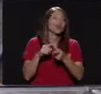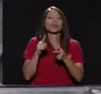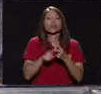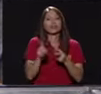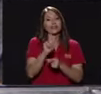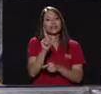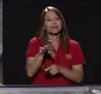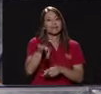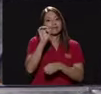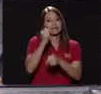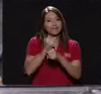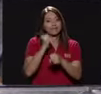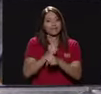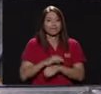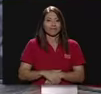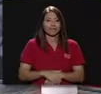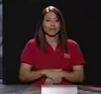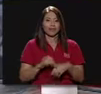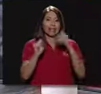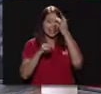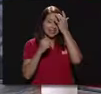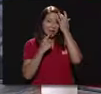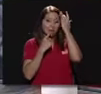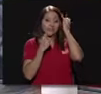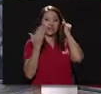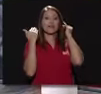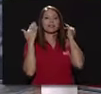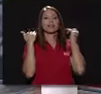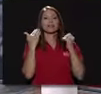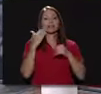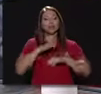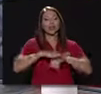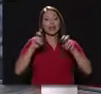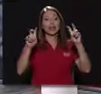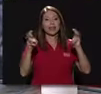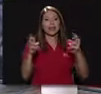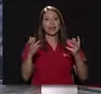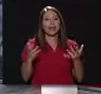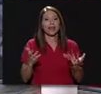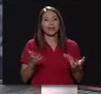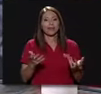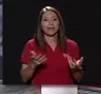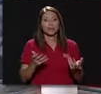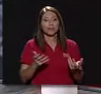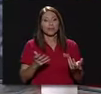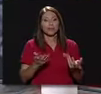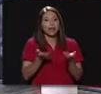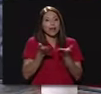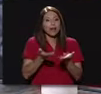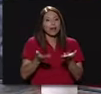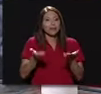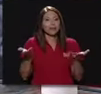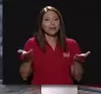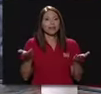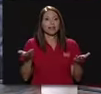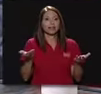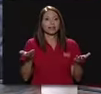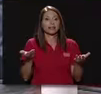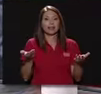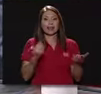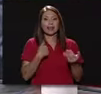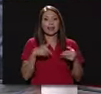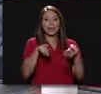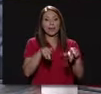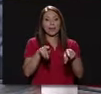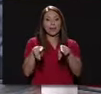laboral. Sí, que es un poco lo que mencionábamos en el primer bloque sobre el tema de, ¿verdad?, las herramientas con las que cuenta